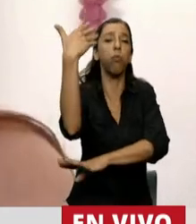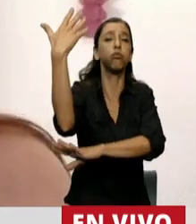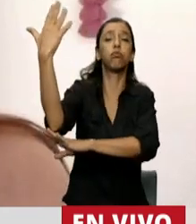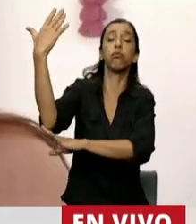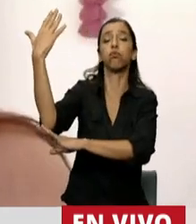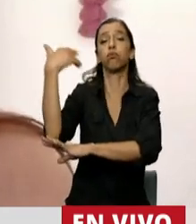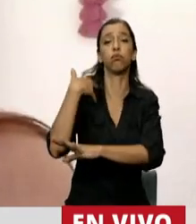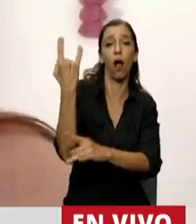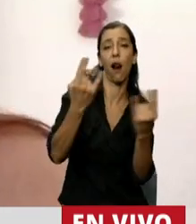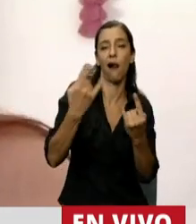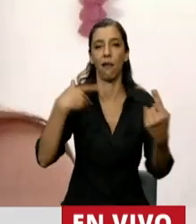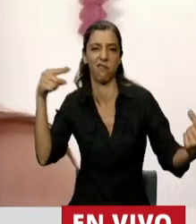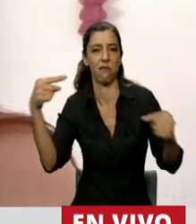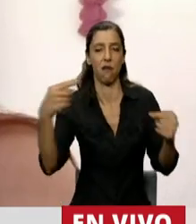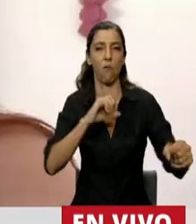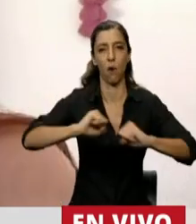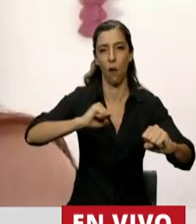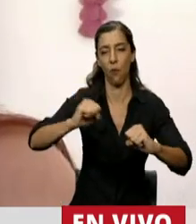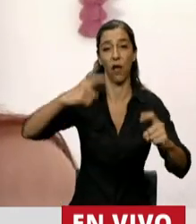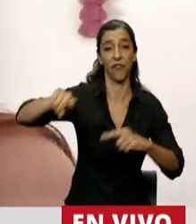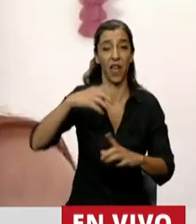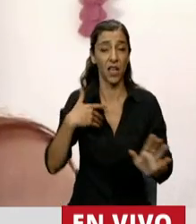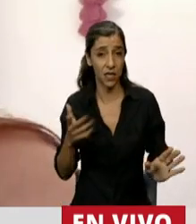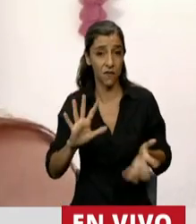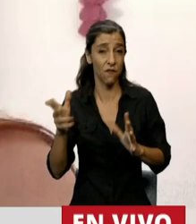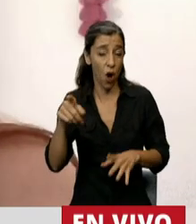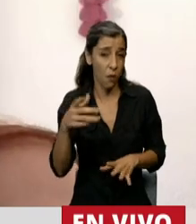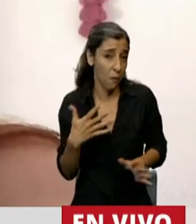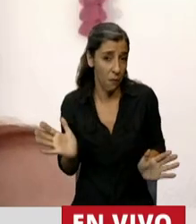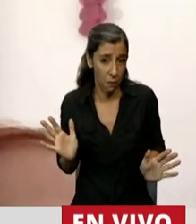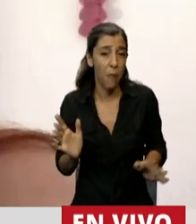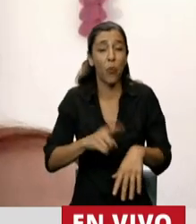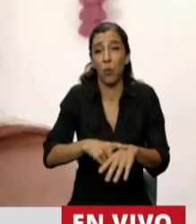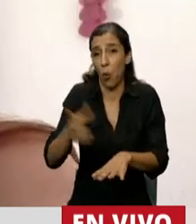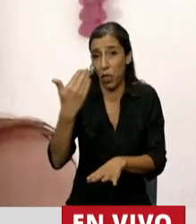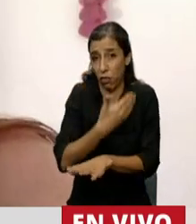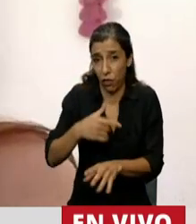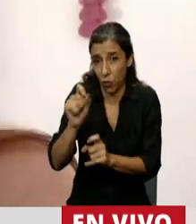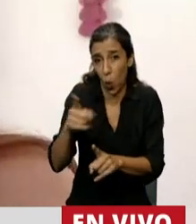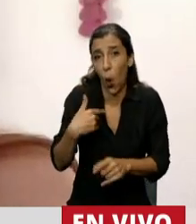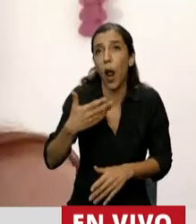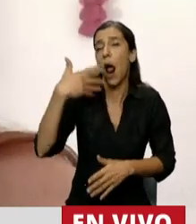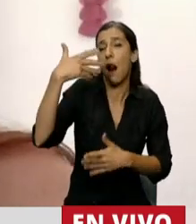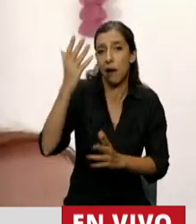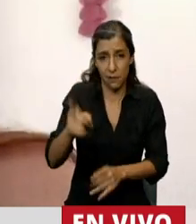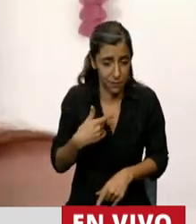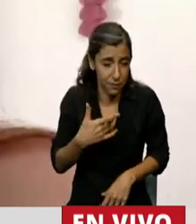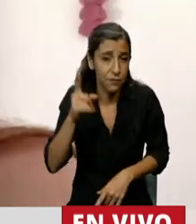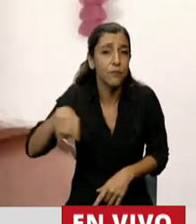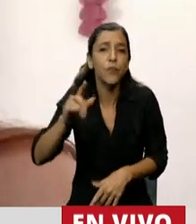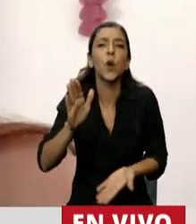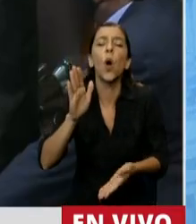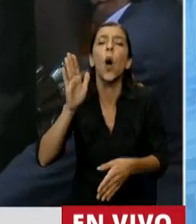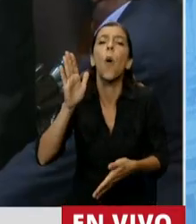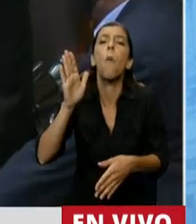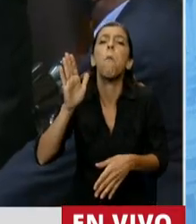chicanas, tergiversaciones y proyecciones de lo que ustedes han hecho cuando gobernaron, prueben con ampliar derechos, prueben